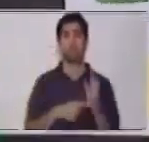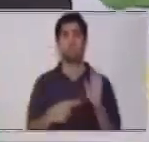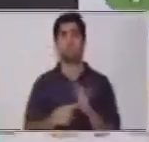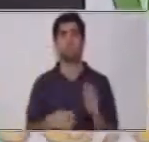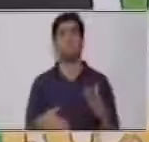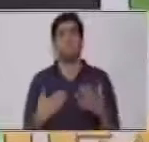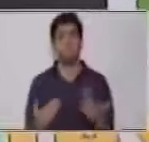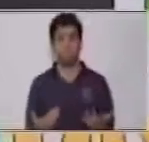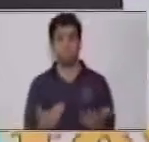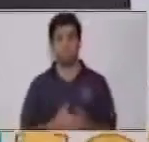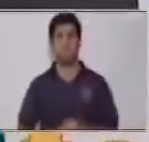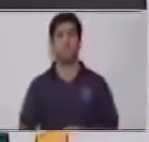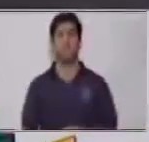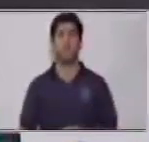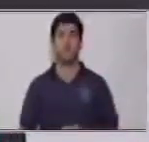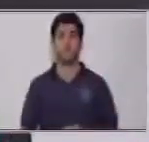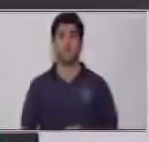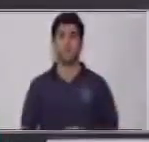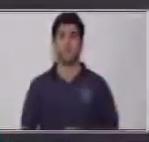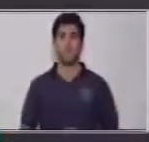textos discontinuos?